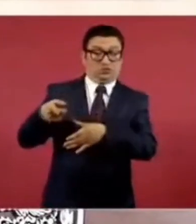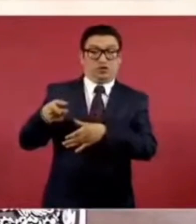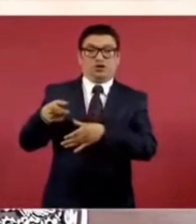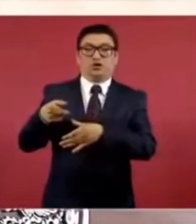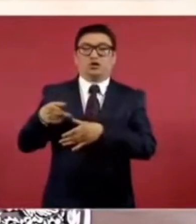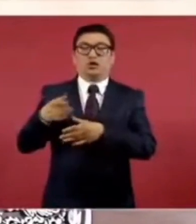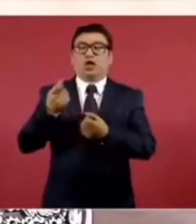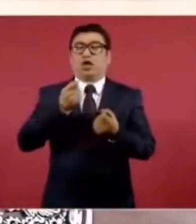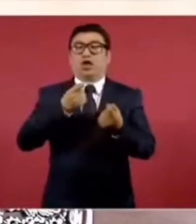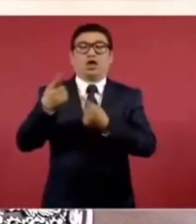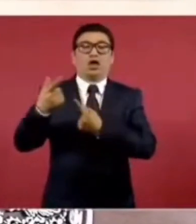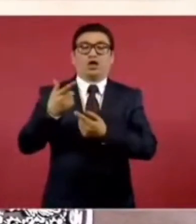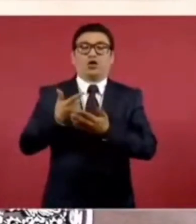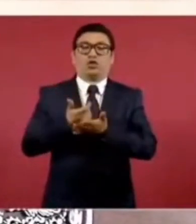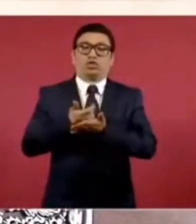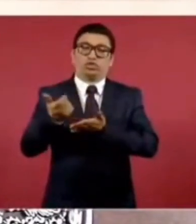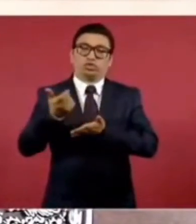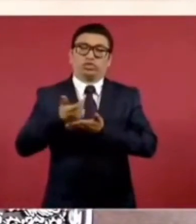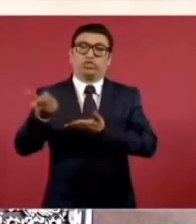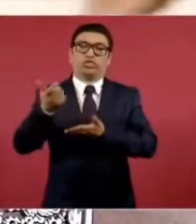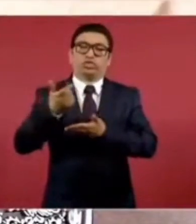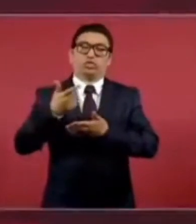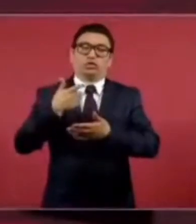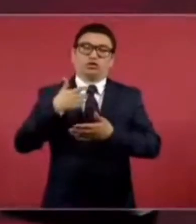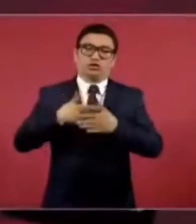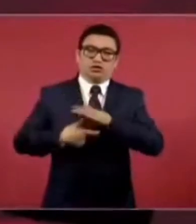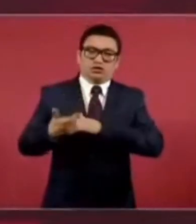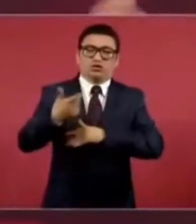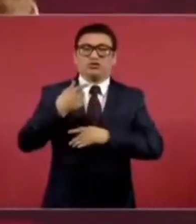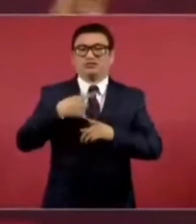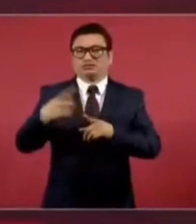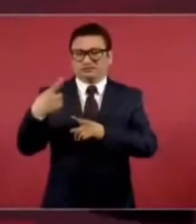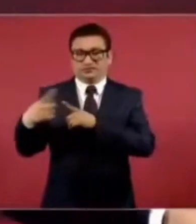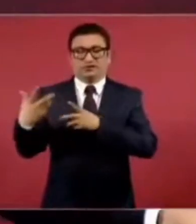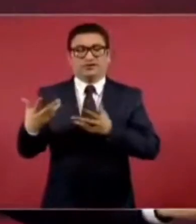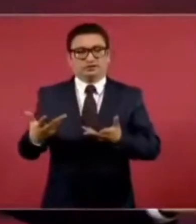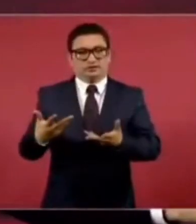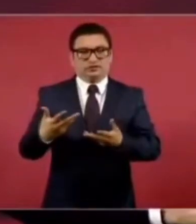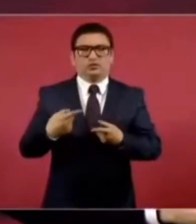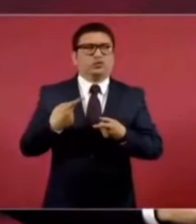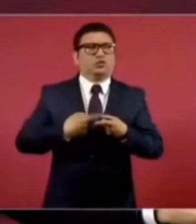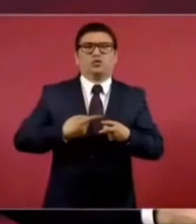alquilados o vendidos. Entonces, ¿con quién